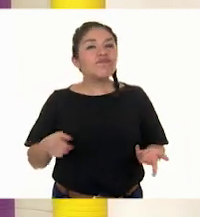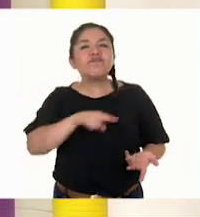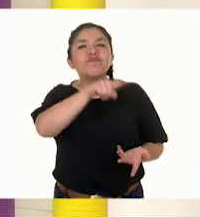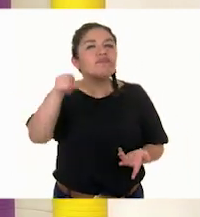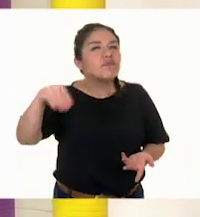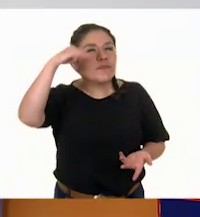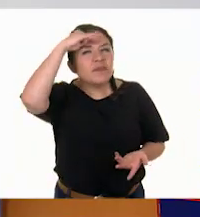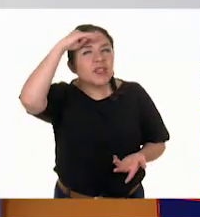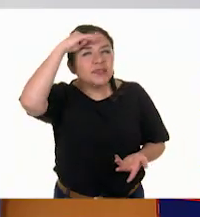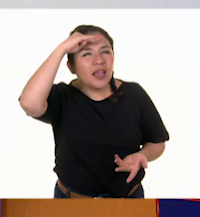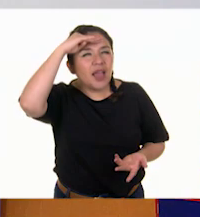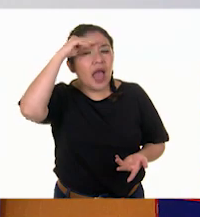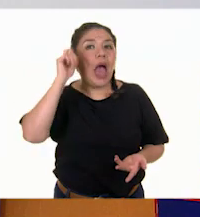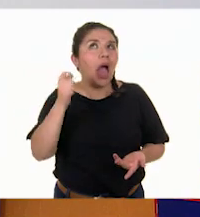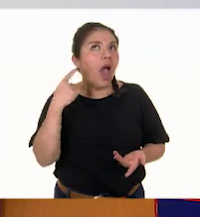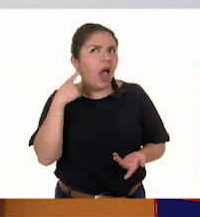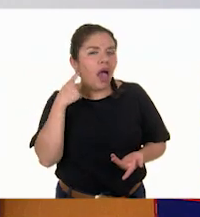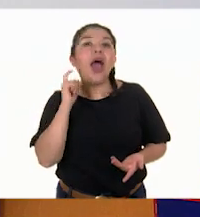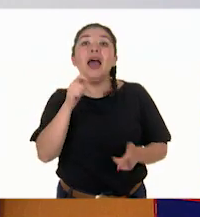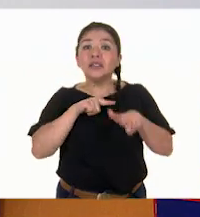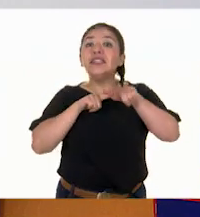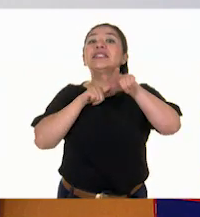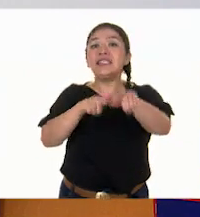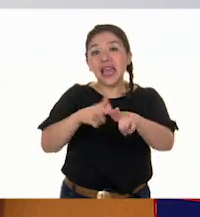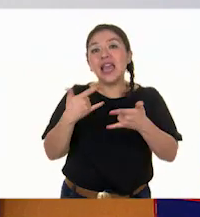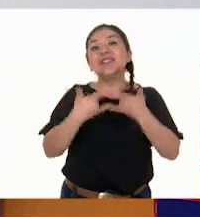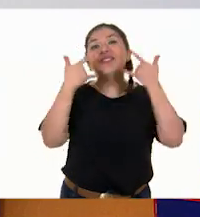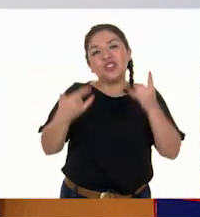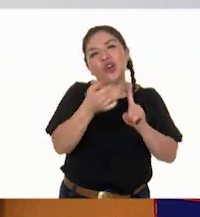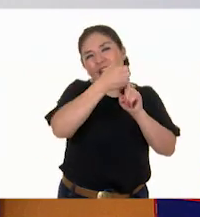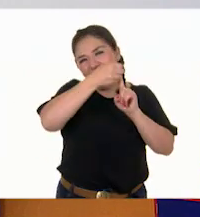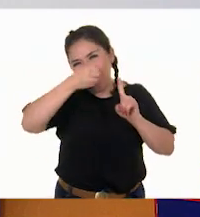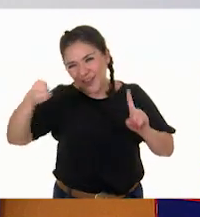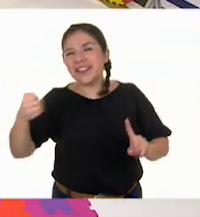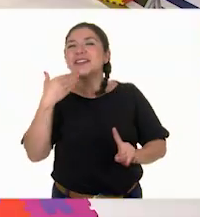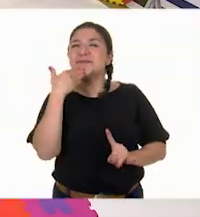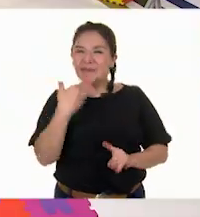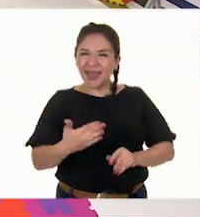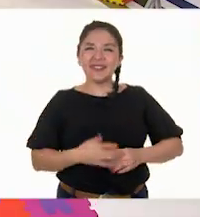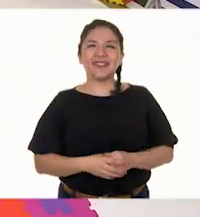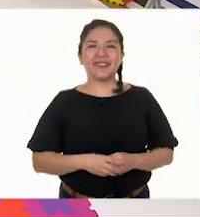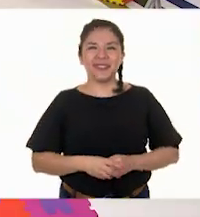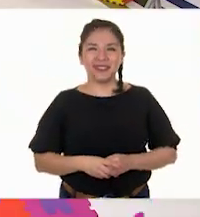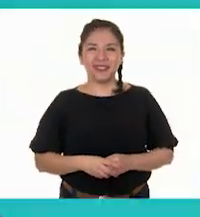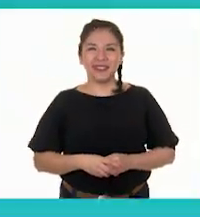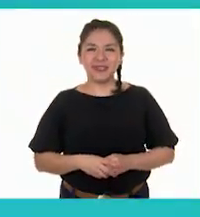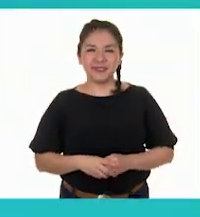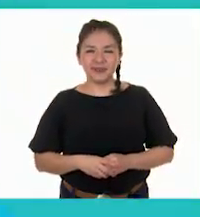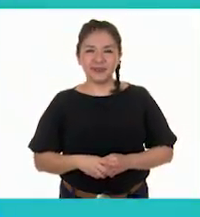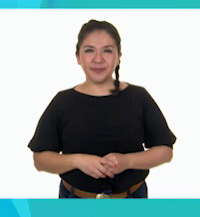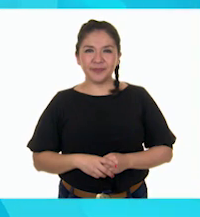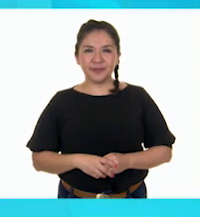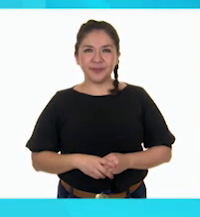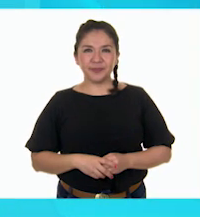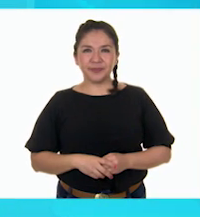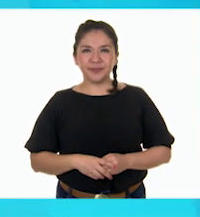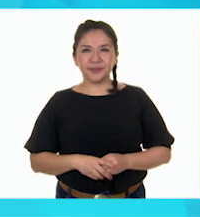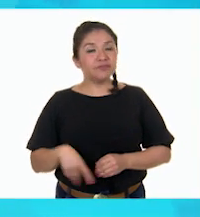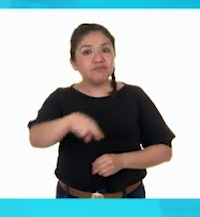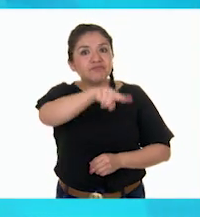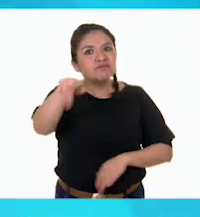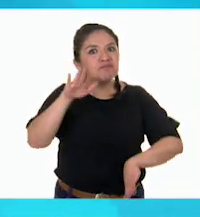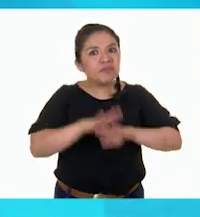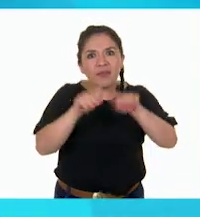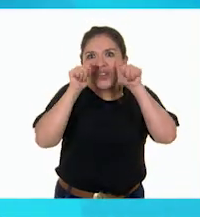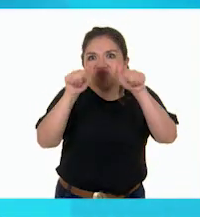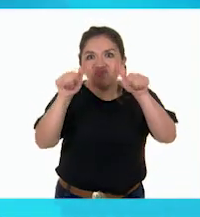¿Qué dicen en casa? Para continuar la historia. Sí. Exactamente. Muy bien. Hombre, están muy atentos